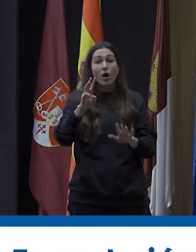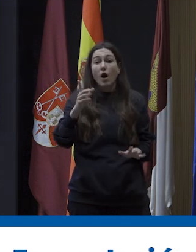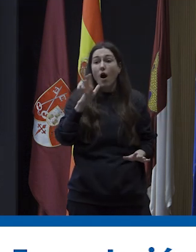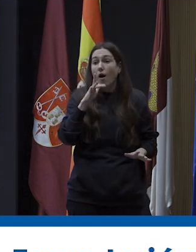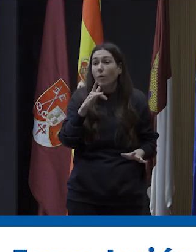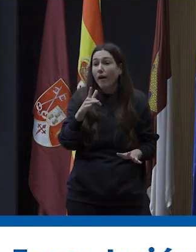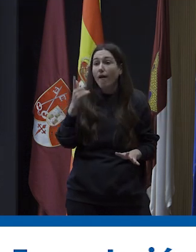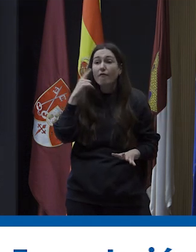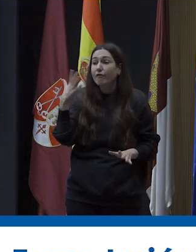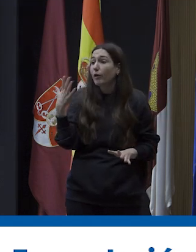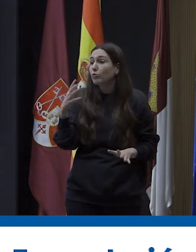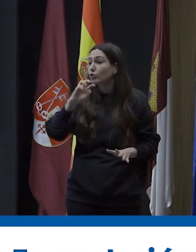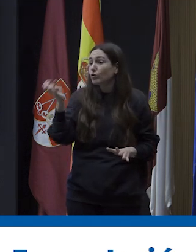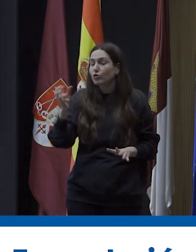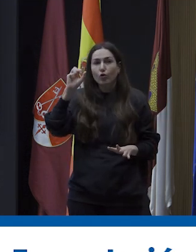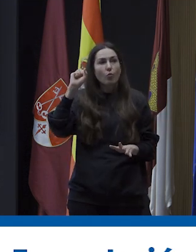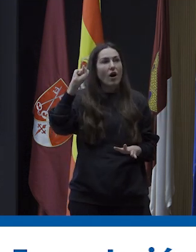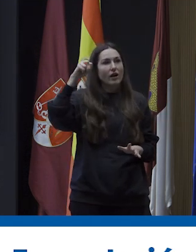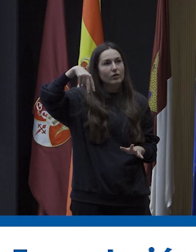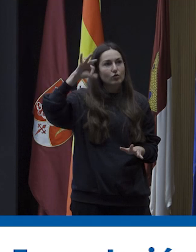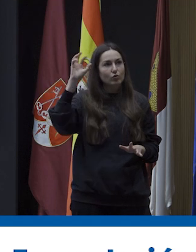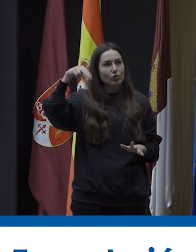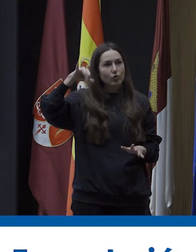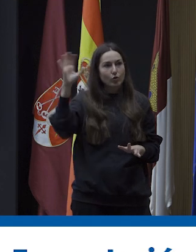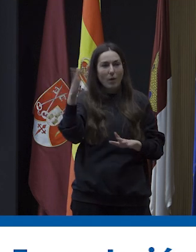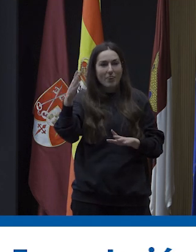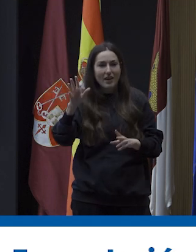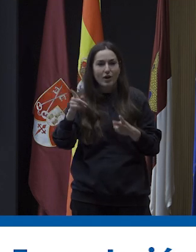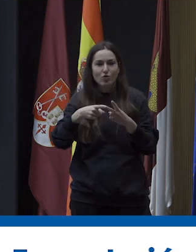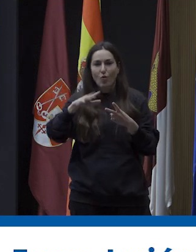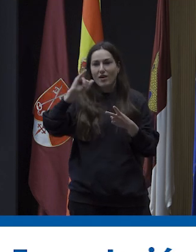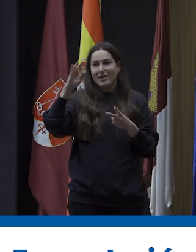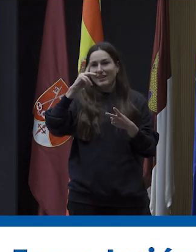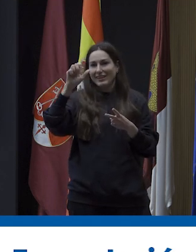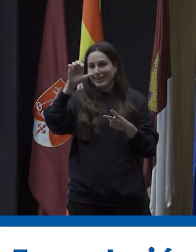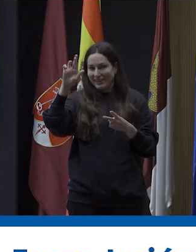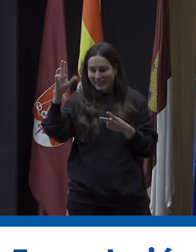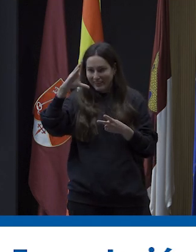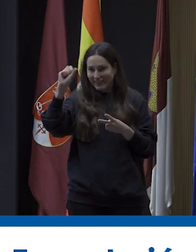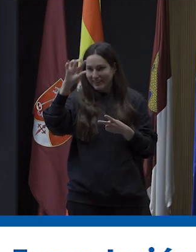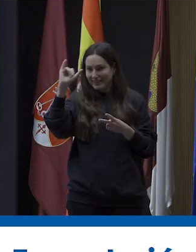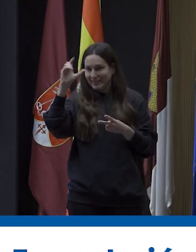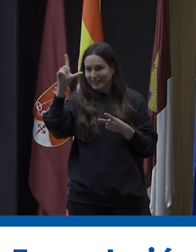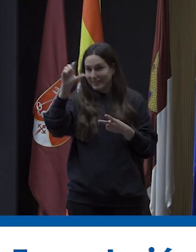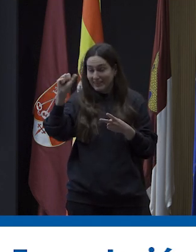en nuestra época actual, Antonio Banderas, Iker Casillas, que con el mismo problema de salud, sin embargo, pues han tenido